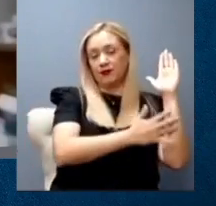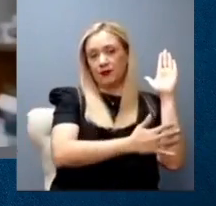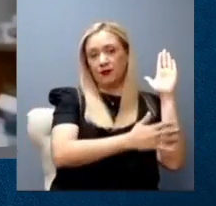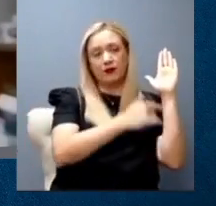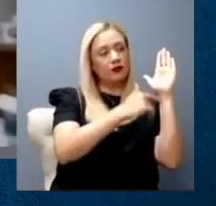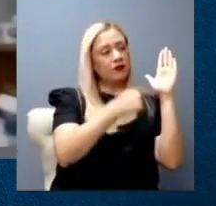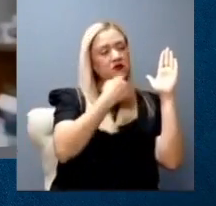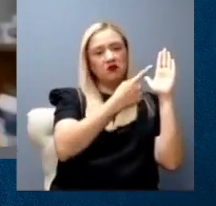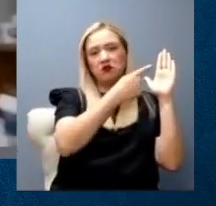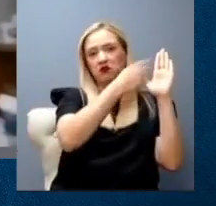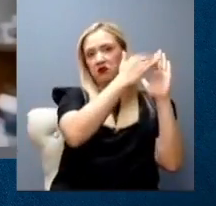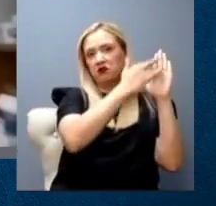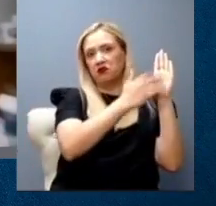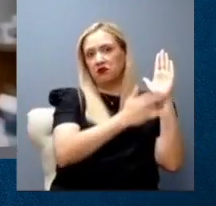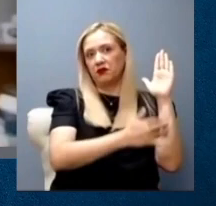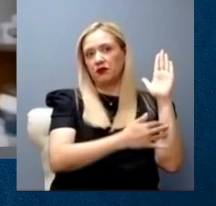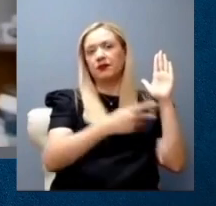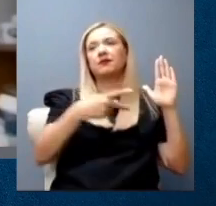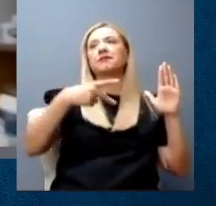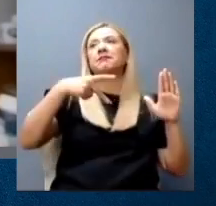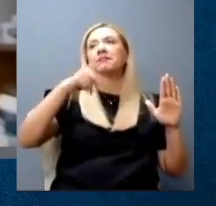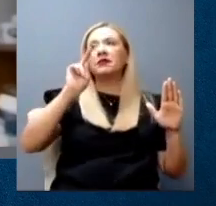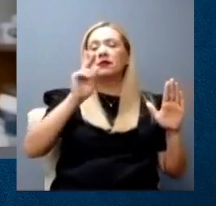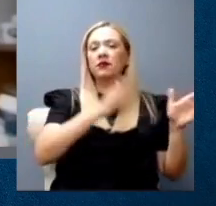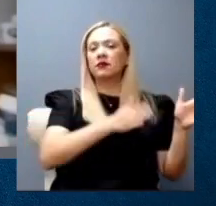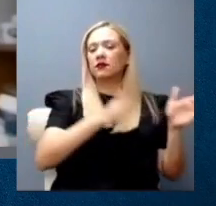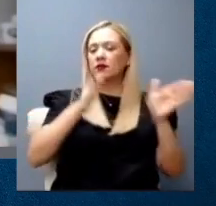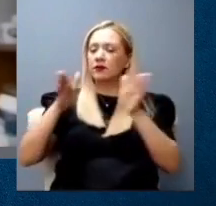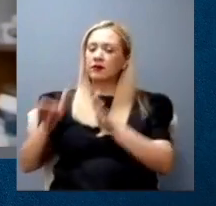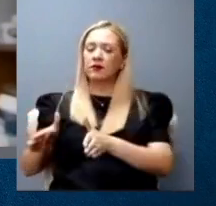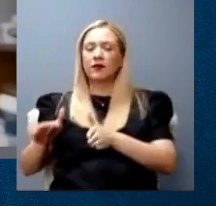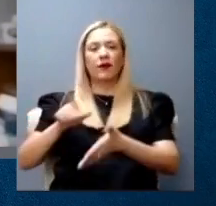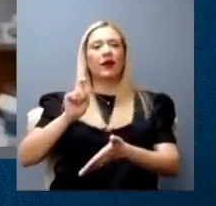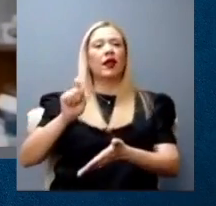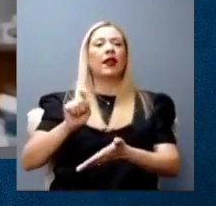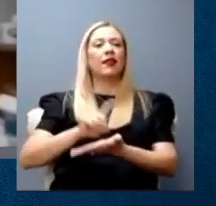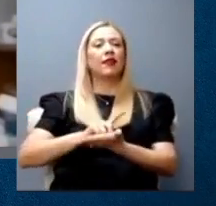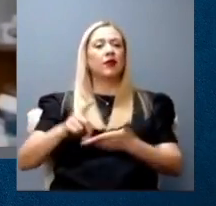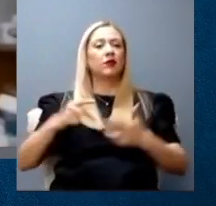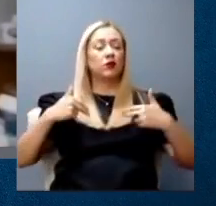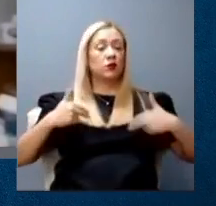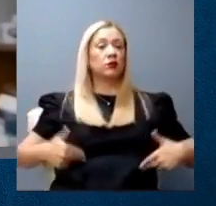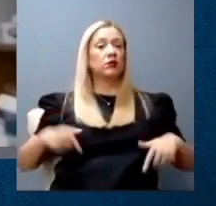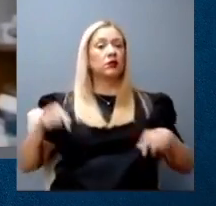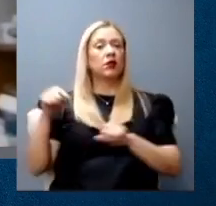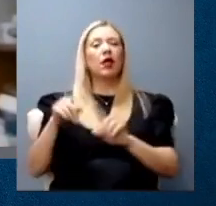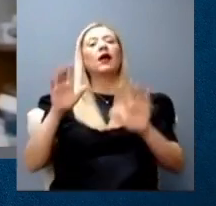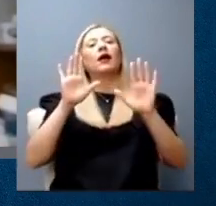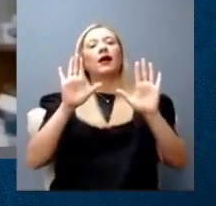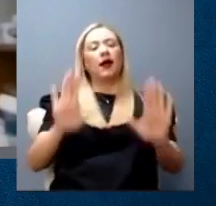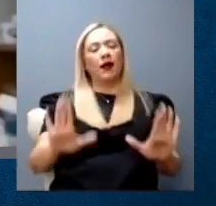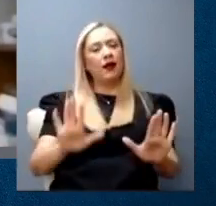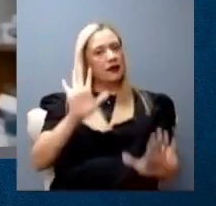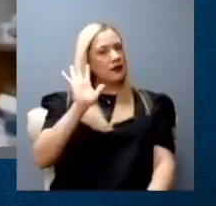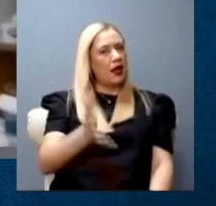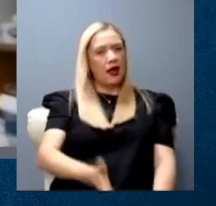Carta, pero el salto hacia la Declaración Universal de Derechos Humanos va a ser, nos vamos a tomar en